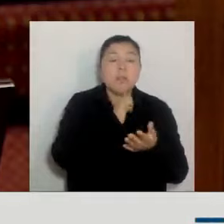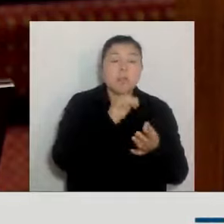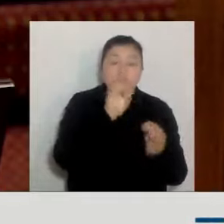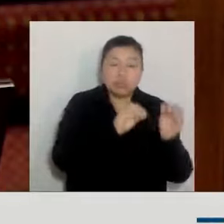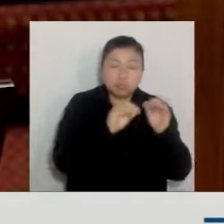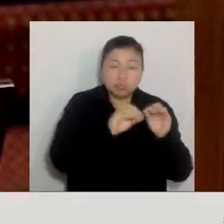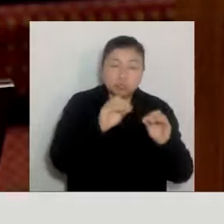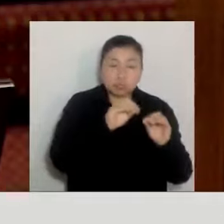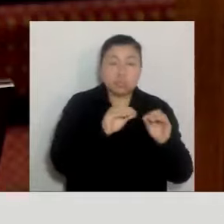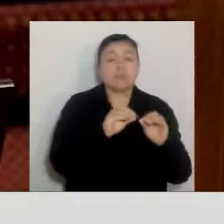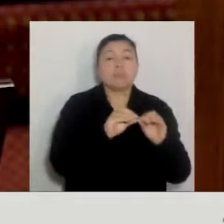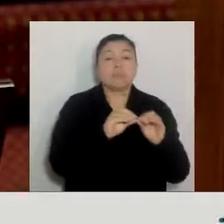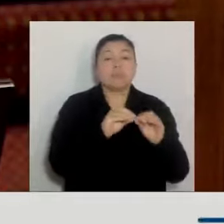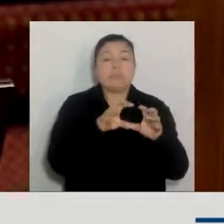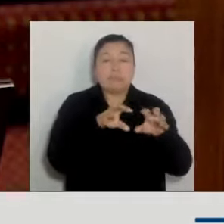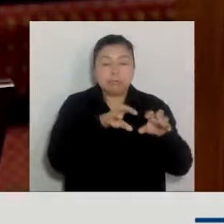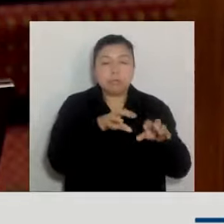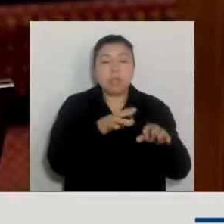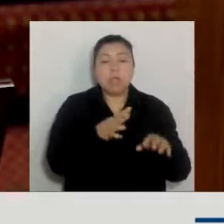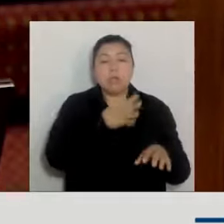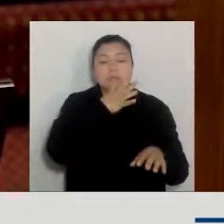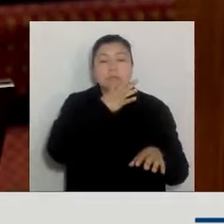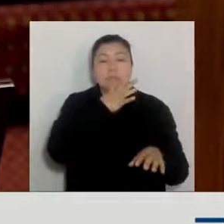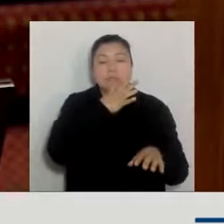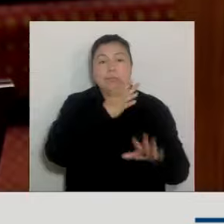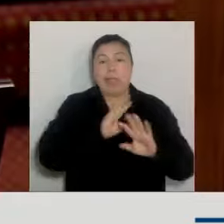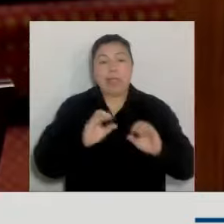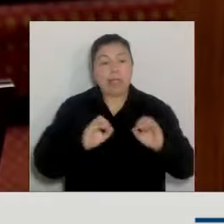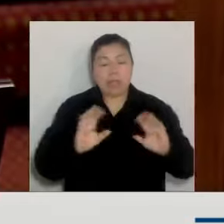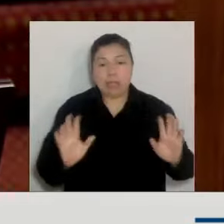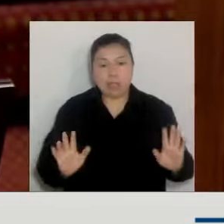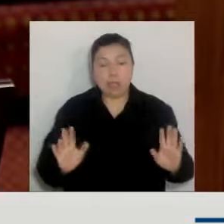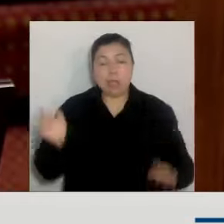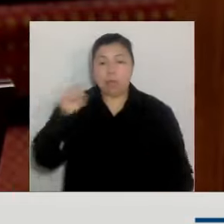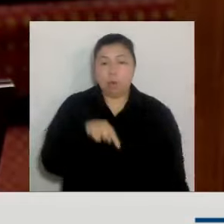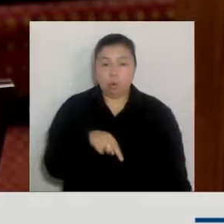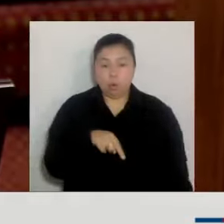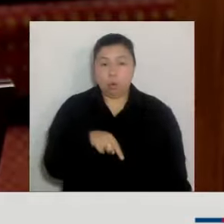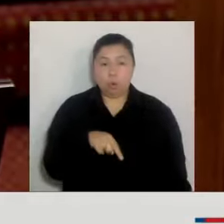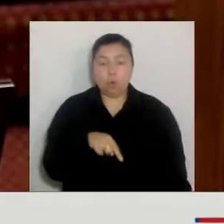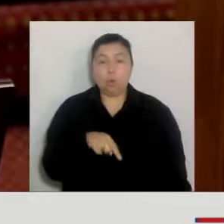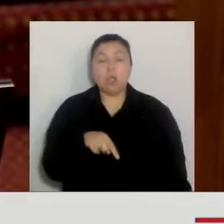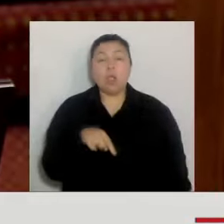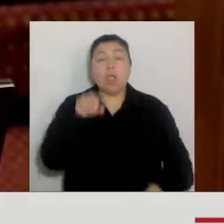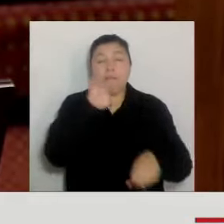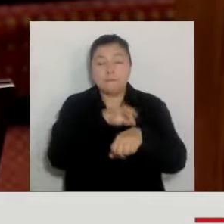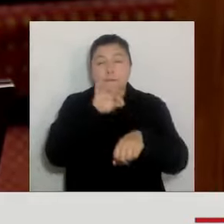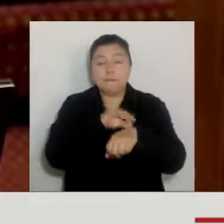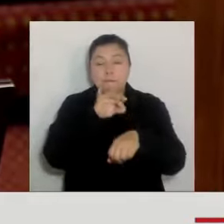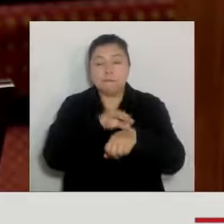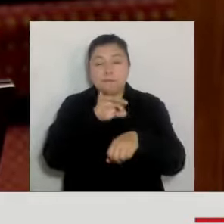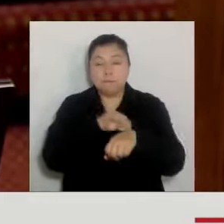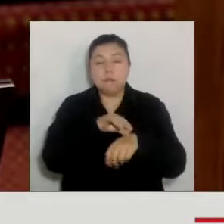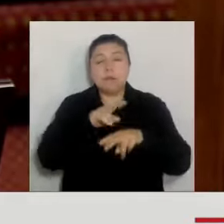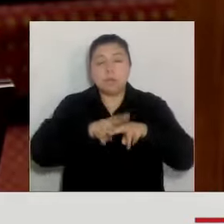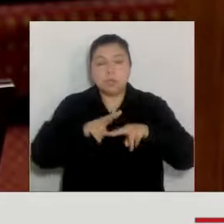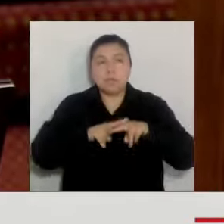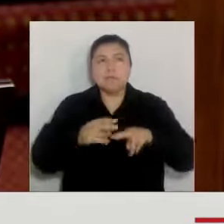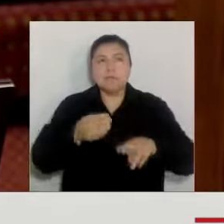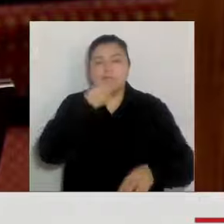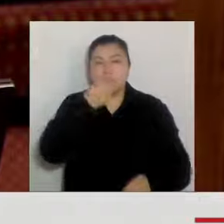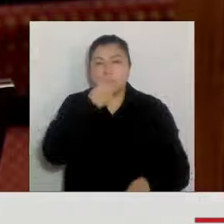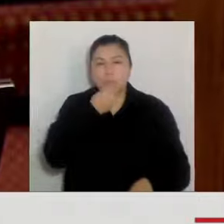producto nada sabemos hoy día Muchas enfermedades se generan por lo que